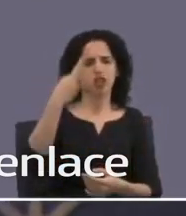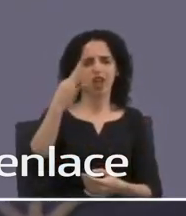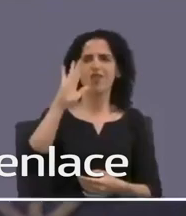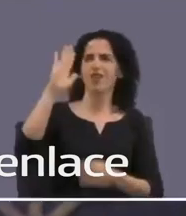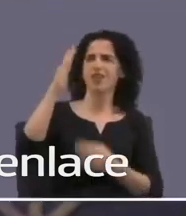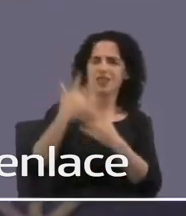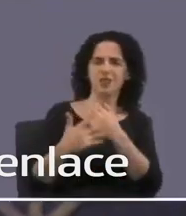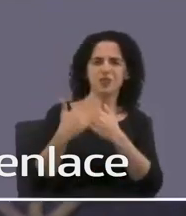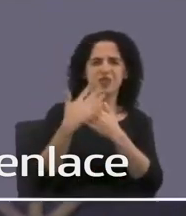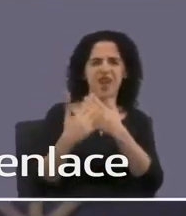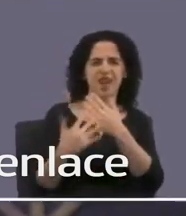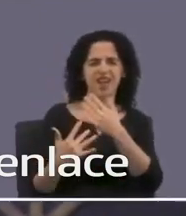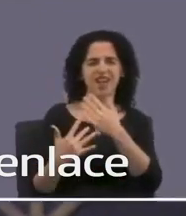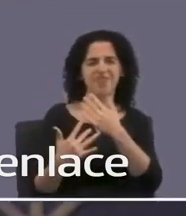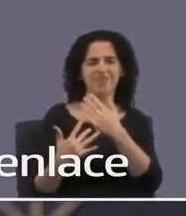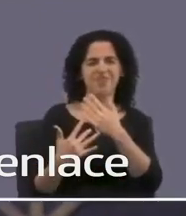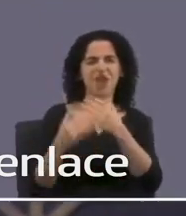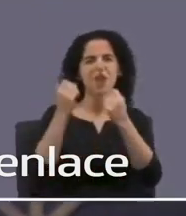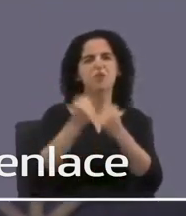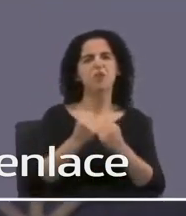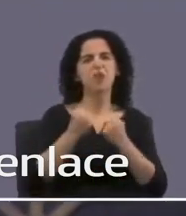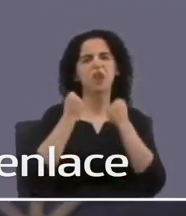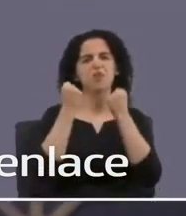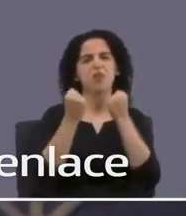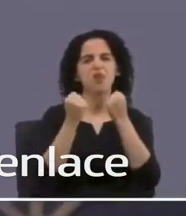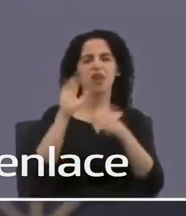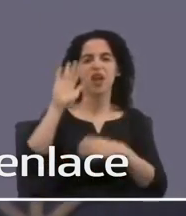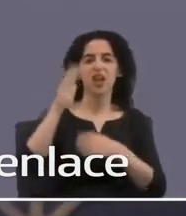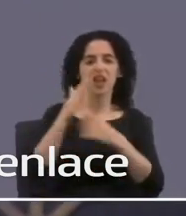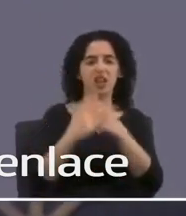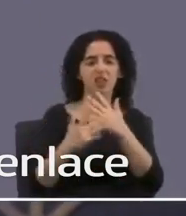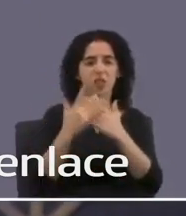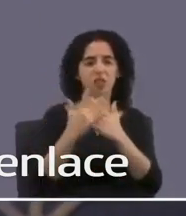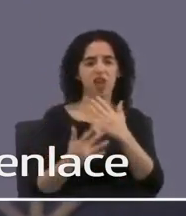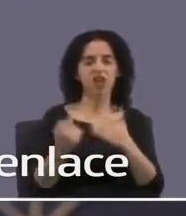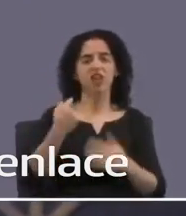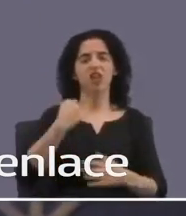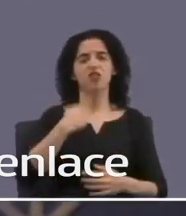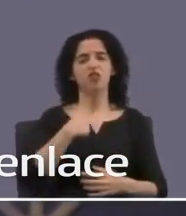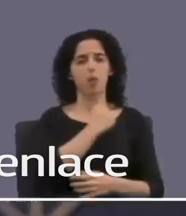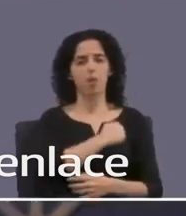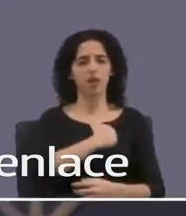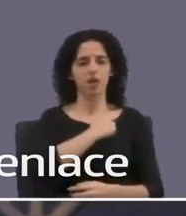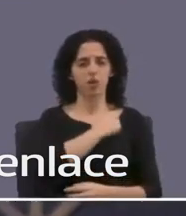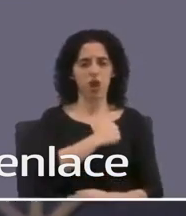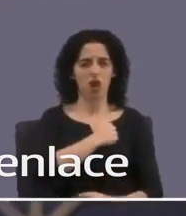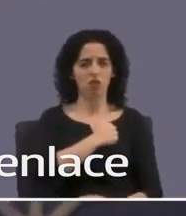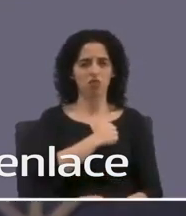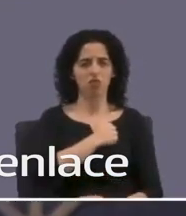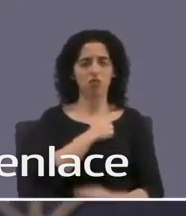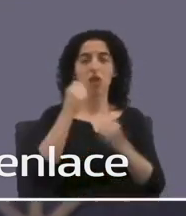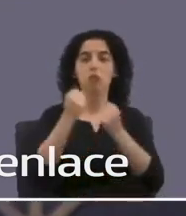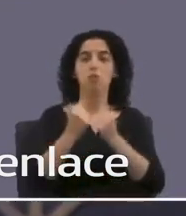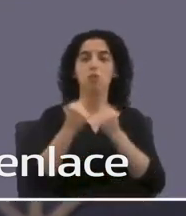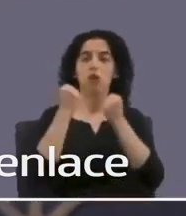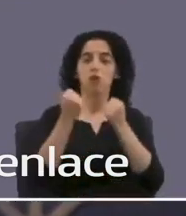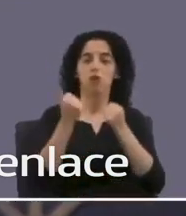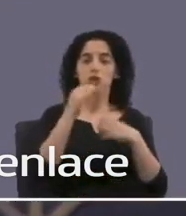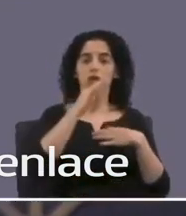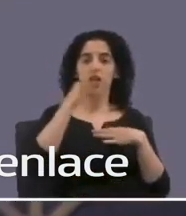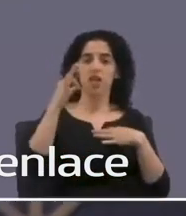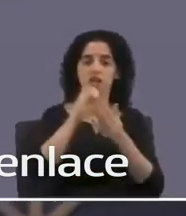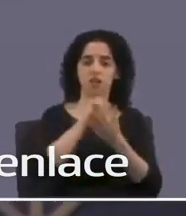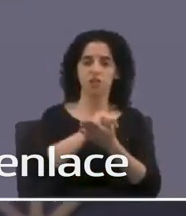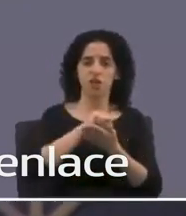yo creo en su sangre y por el poder de su sangre he sido perdonado y por